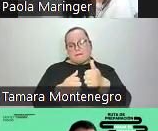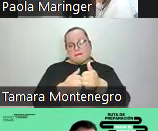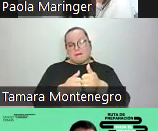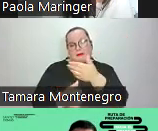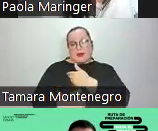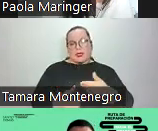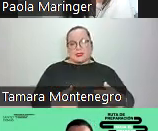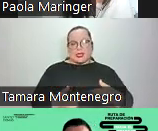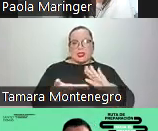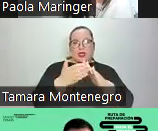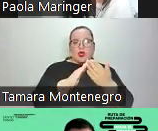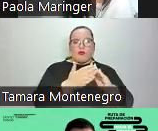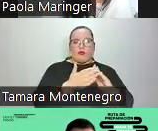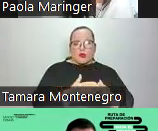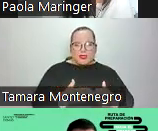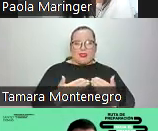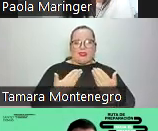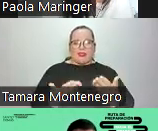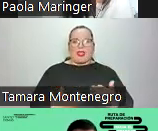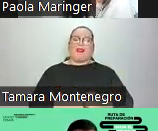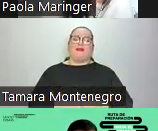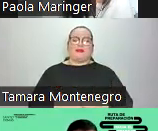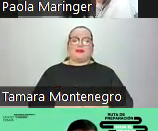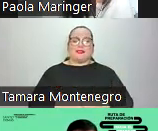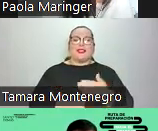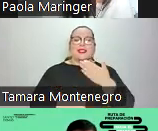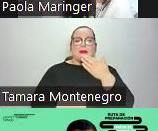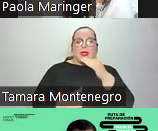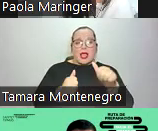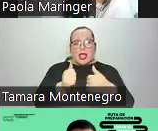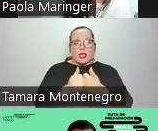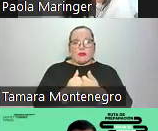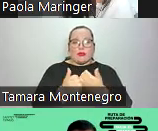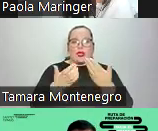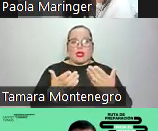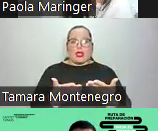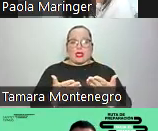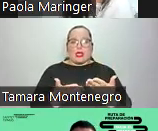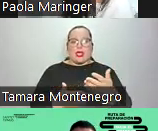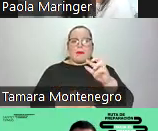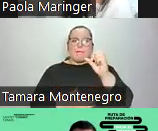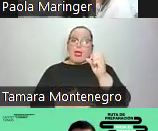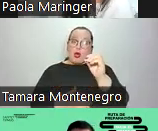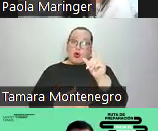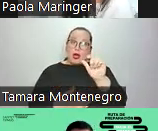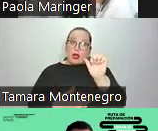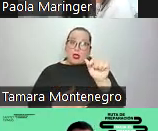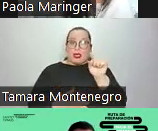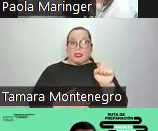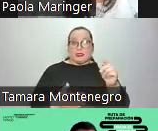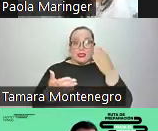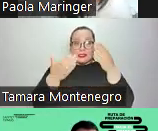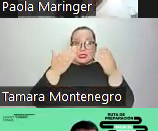Comunidad Network. Junto a ella va a estar acompañando también Paola Maringer, quien también es